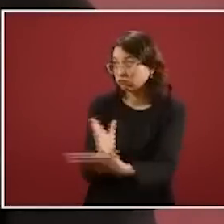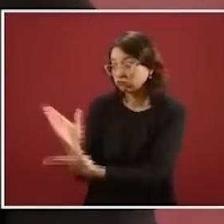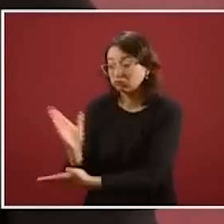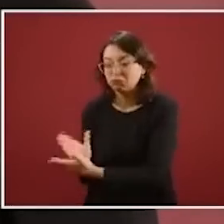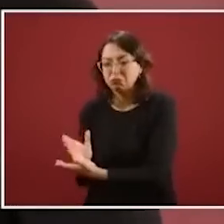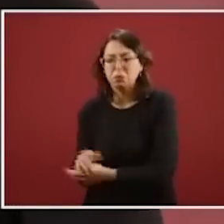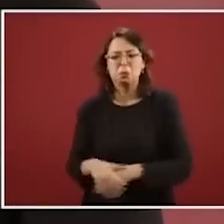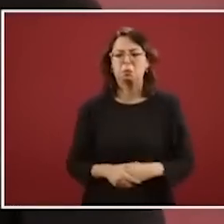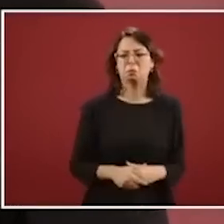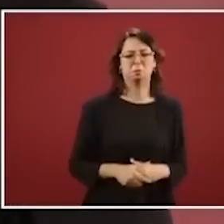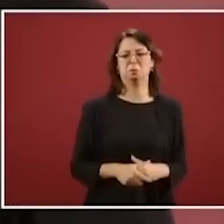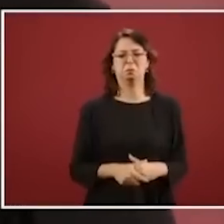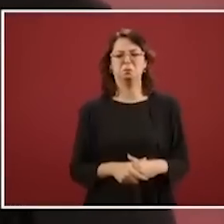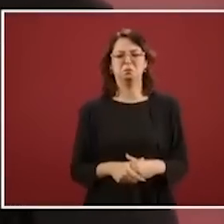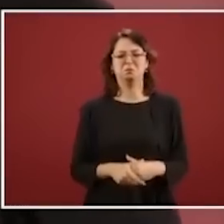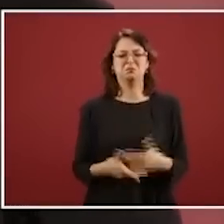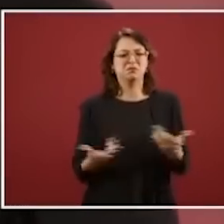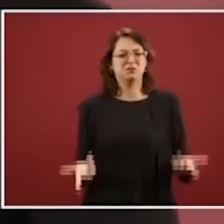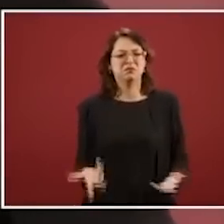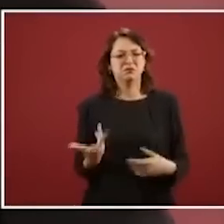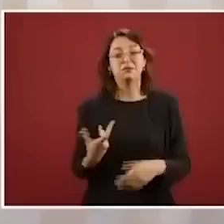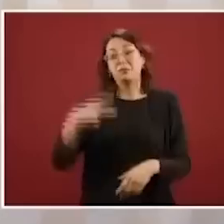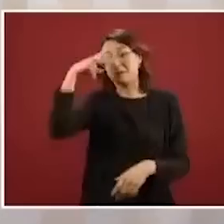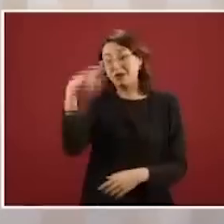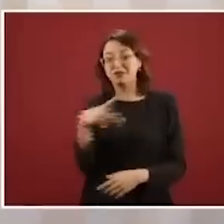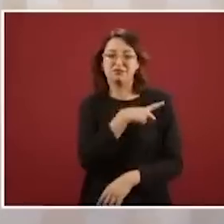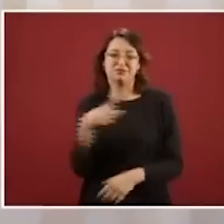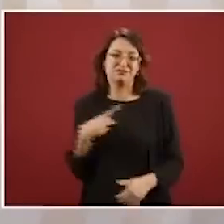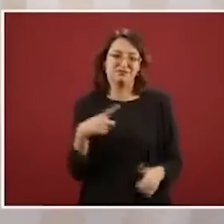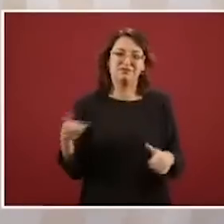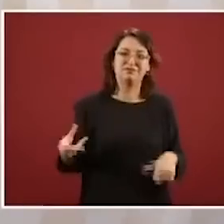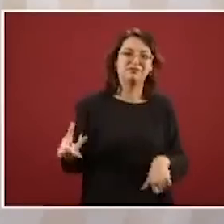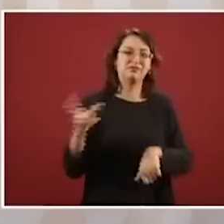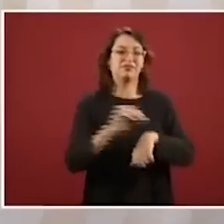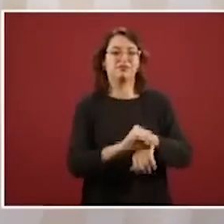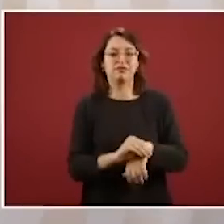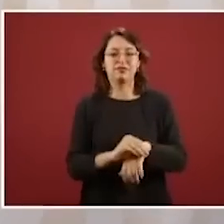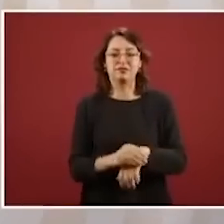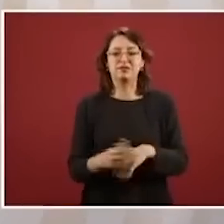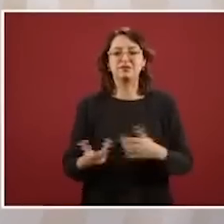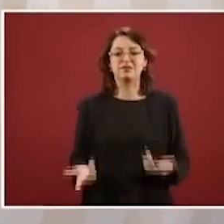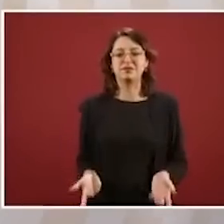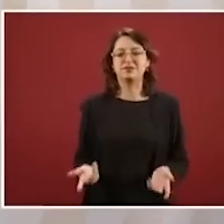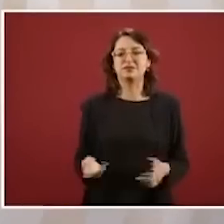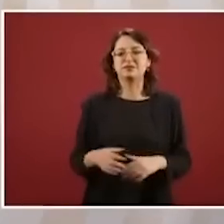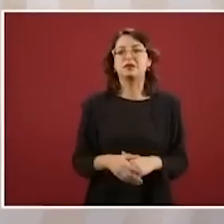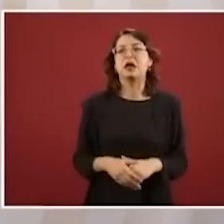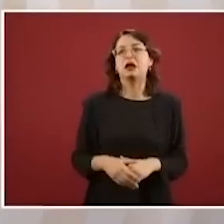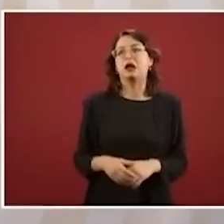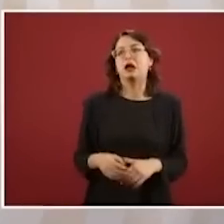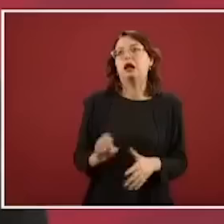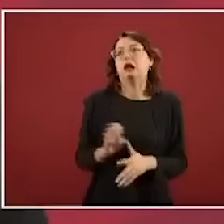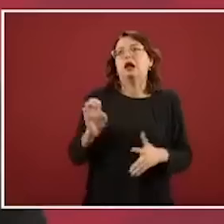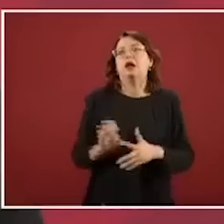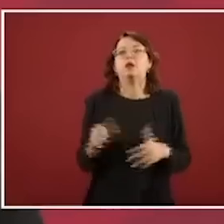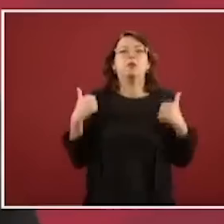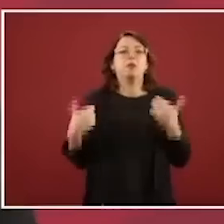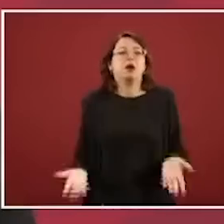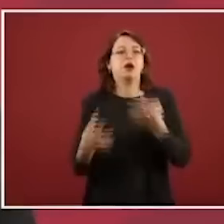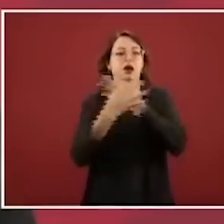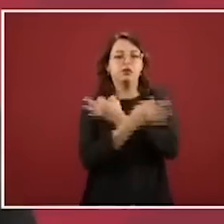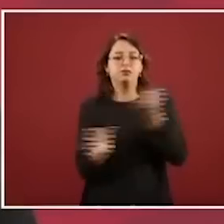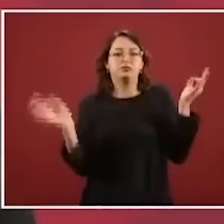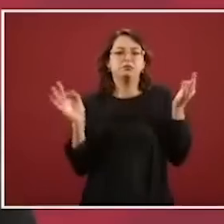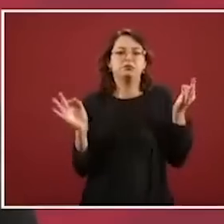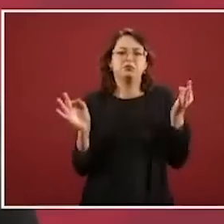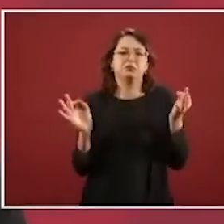No, ningún país puede determinarlo si México no lo autoriza. Bueno, entonces, ¿para qué lo dijimos si no es, si finalmente lo